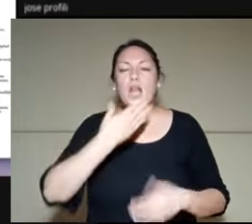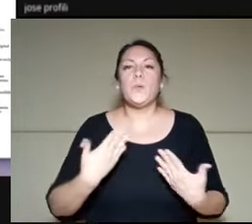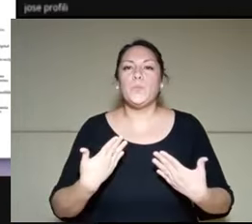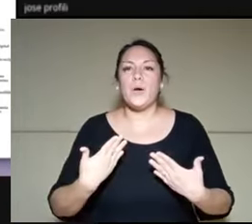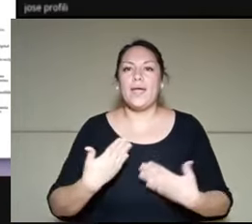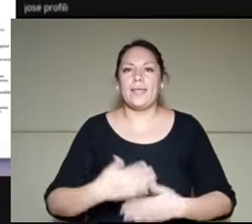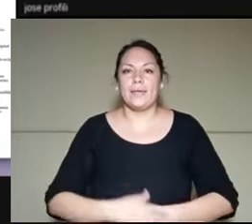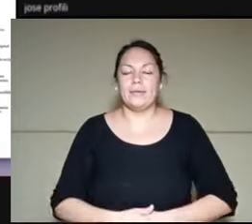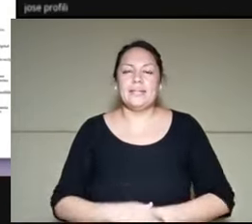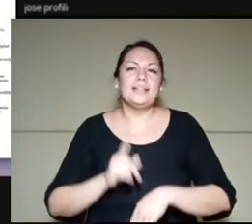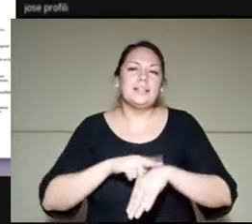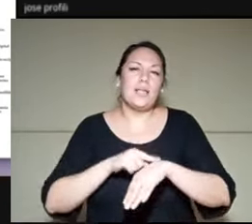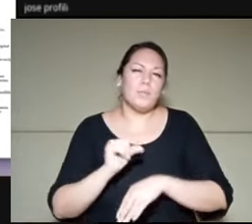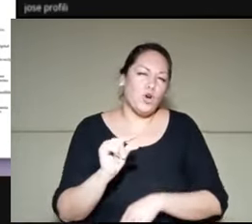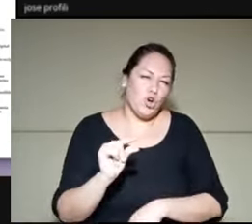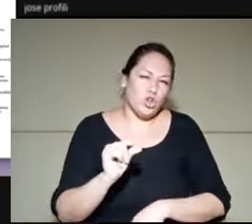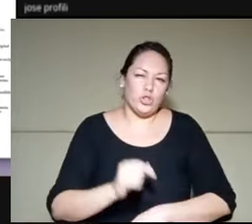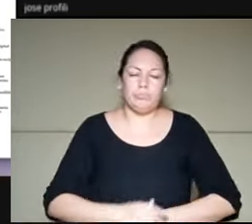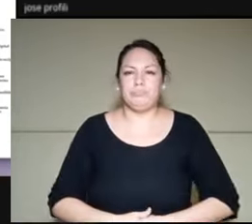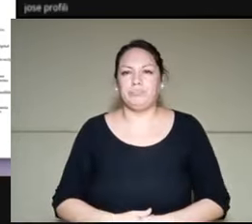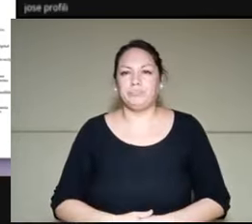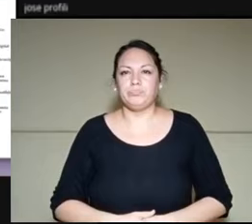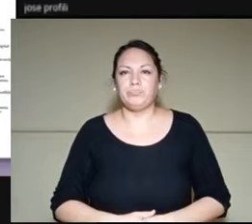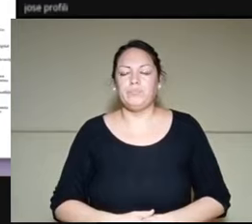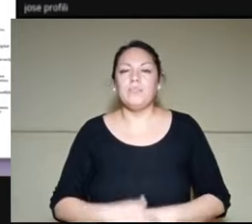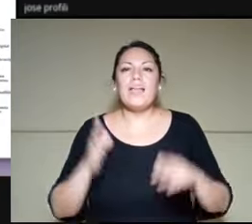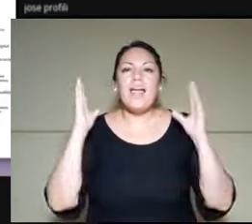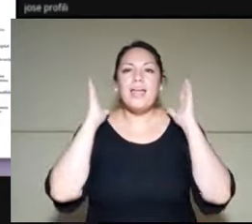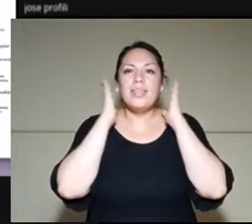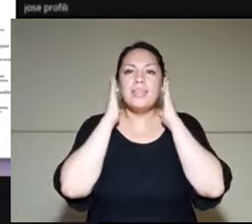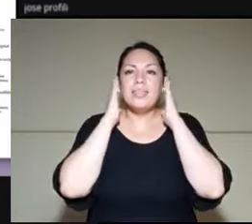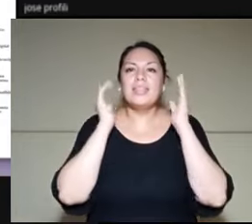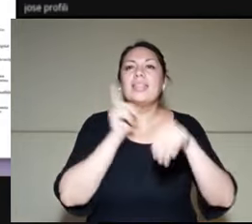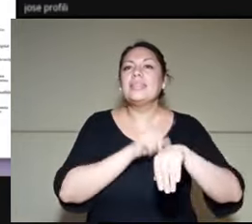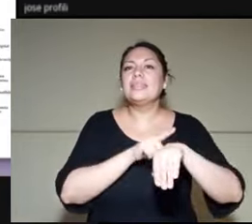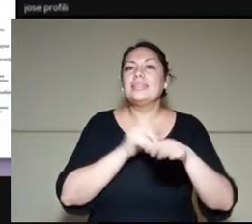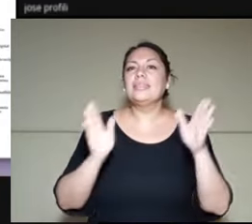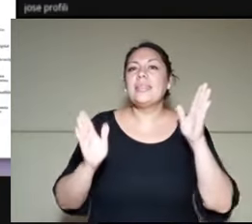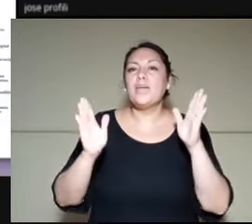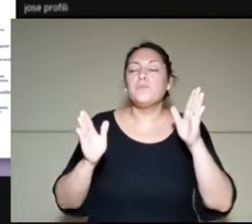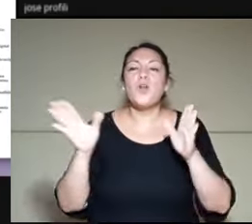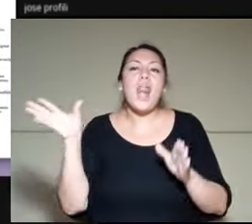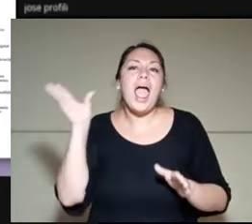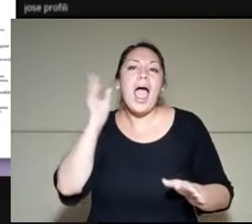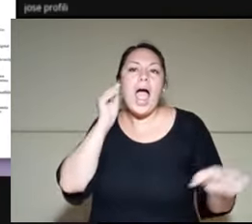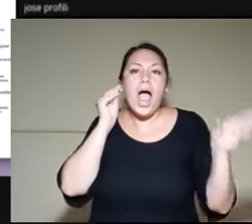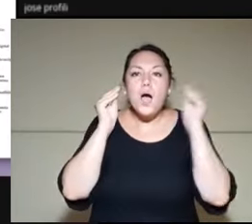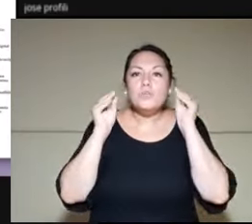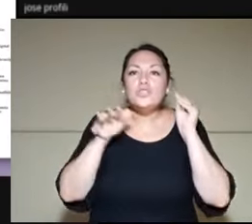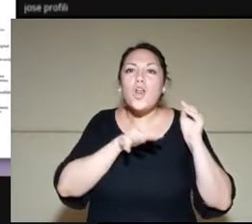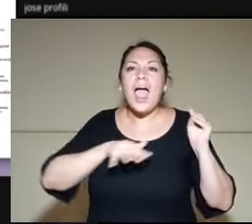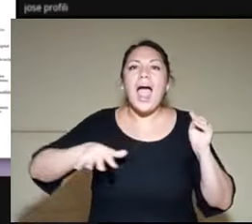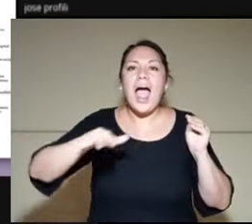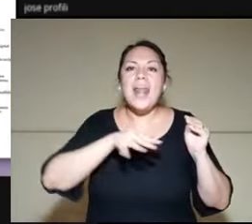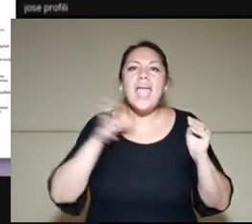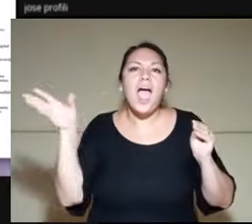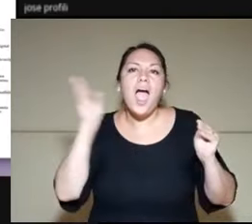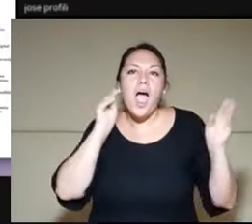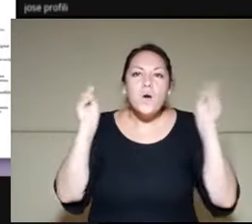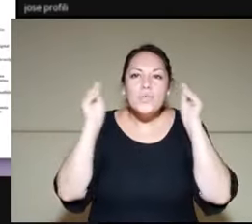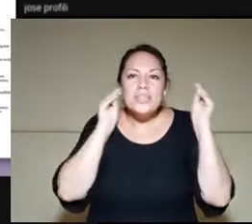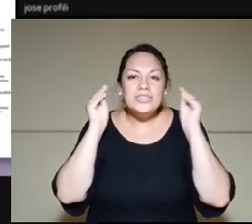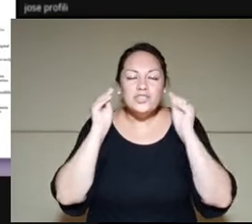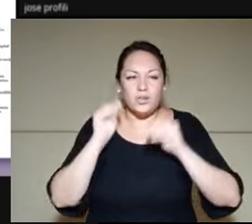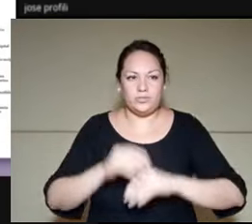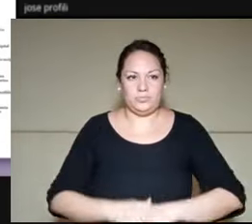una ceguera cortical. Y en el temporal vamos a tener el área de la audición.